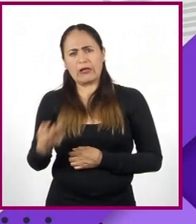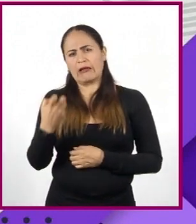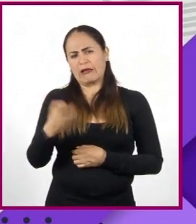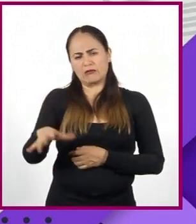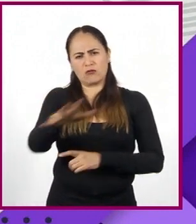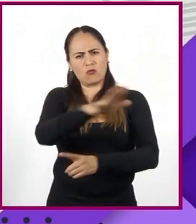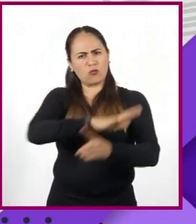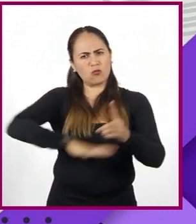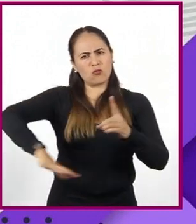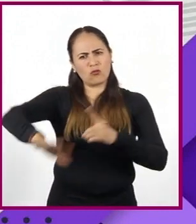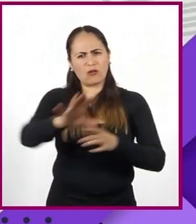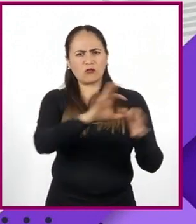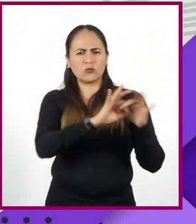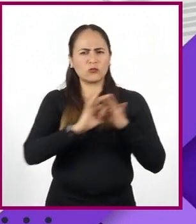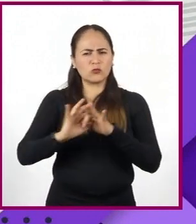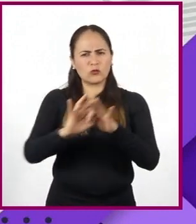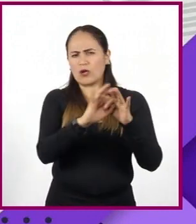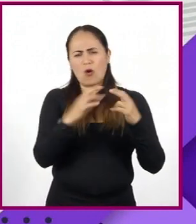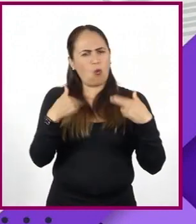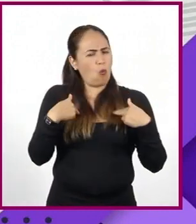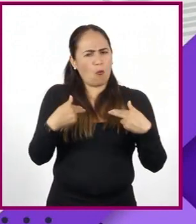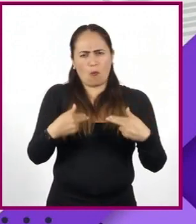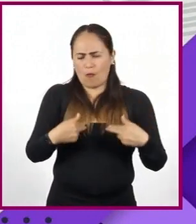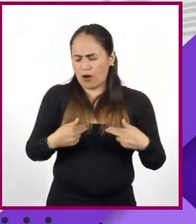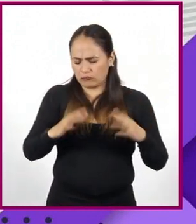generales que nos definen como humanidad.